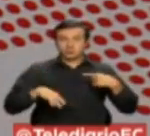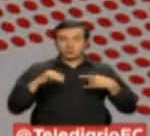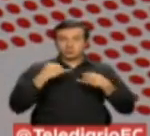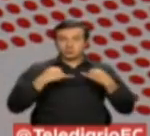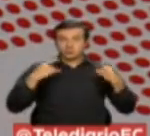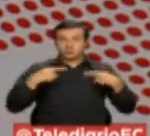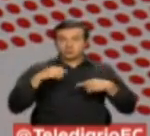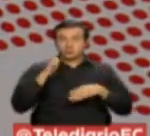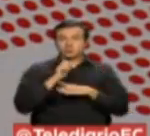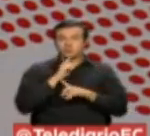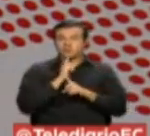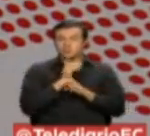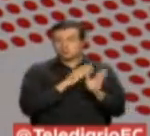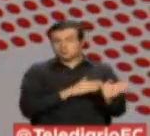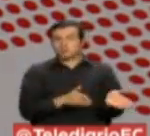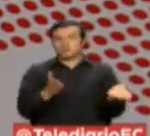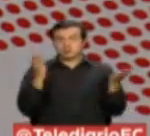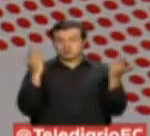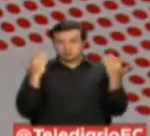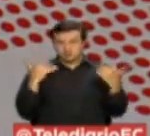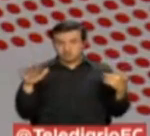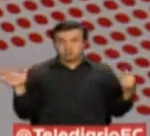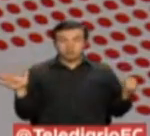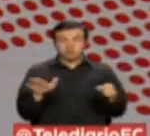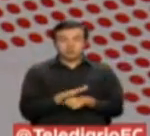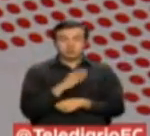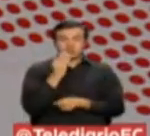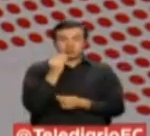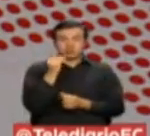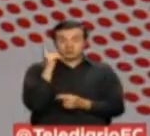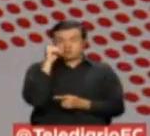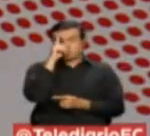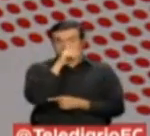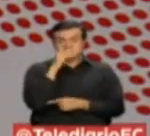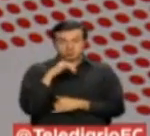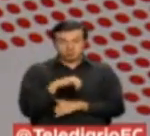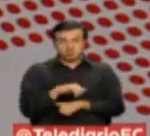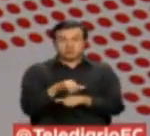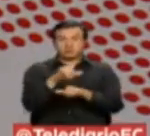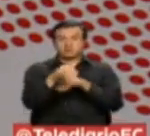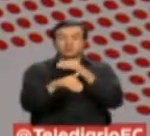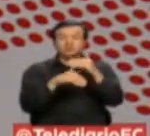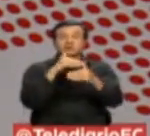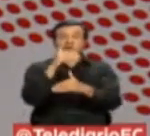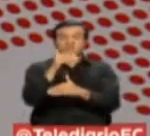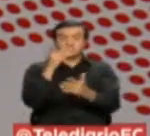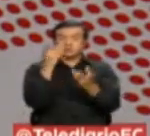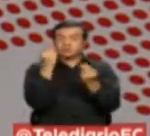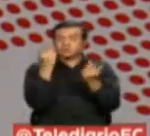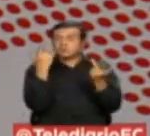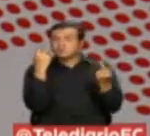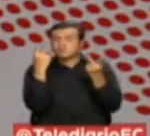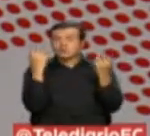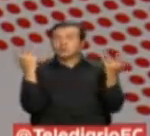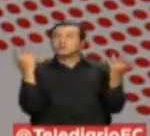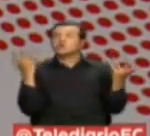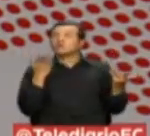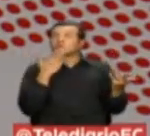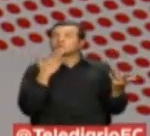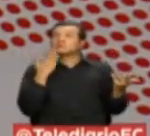financiero nacional. Pero ya cuando sacaba el dinero ya era muy difícil seguir el destino del dinero o el camino del